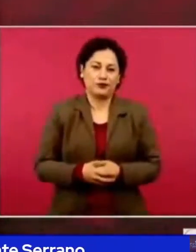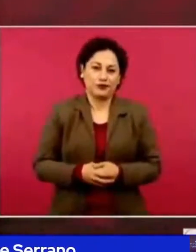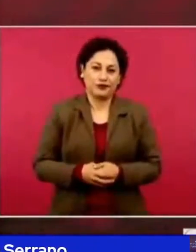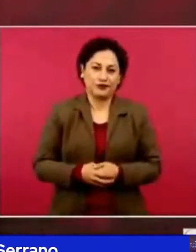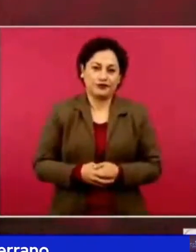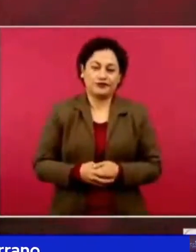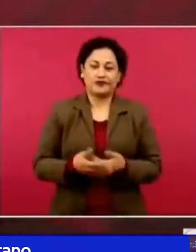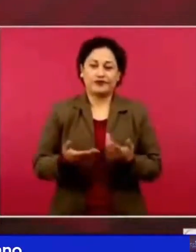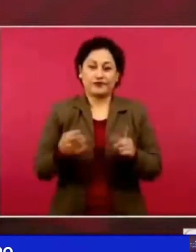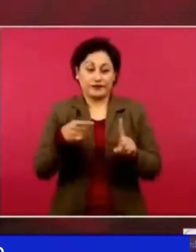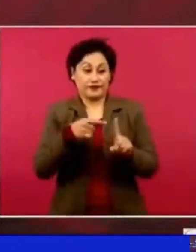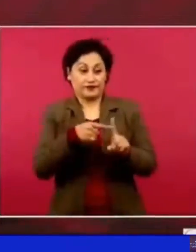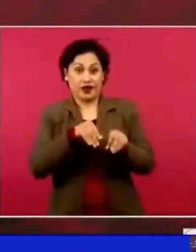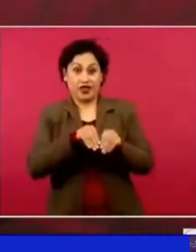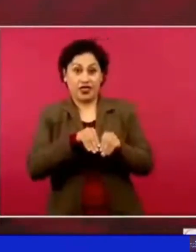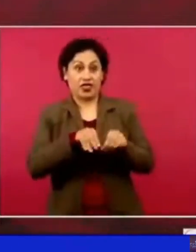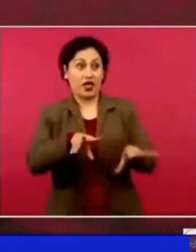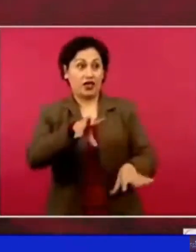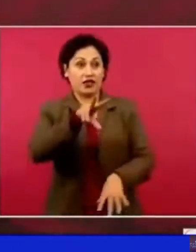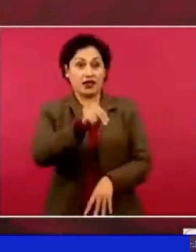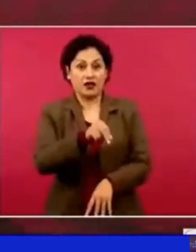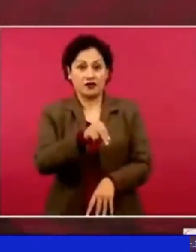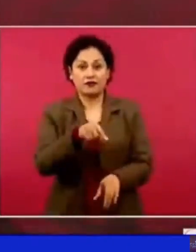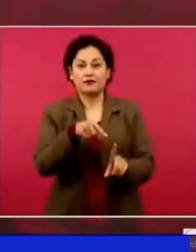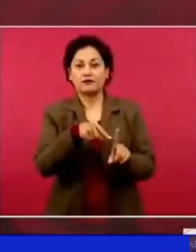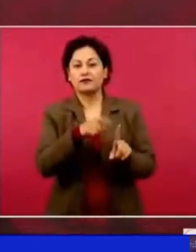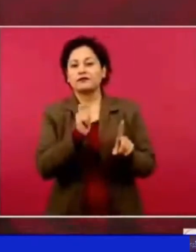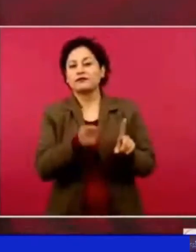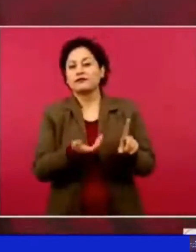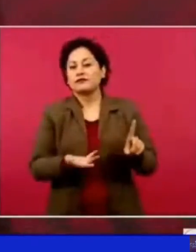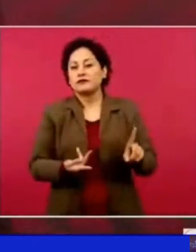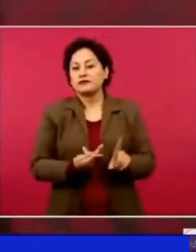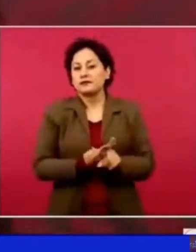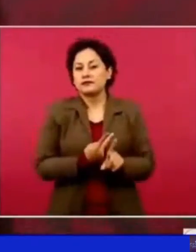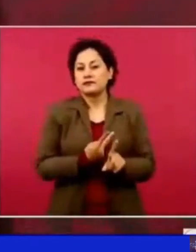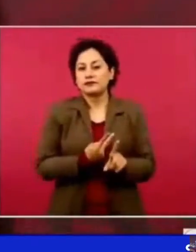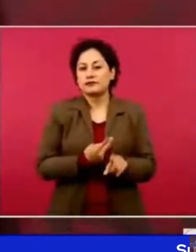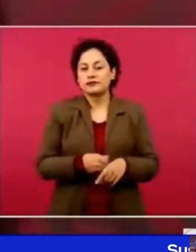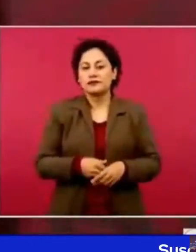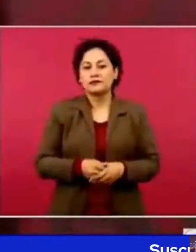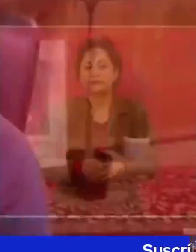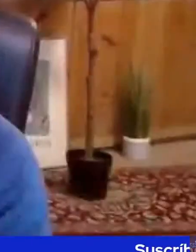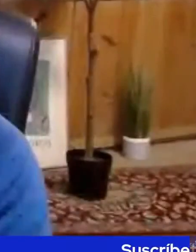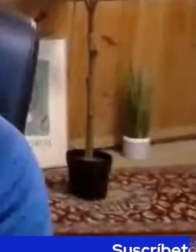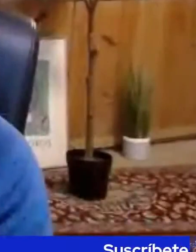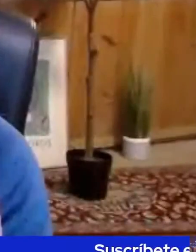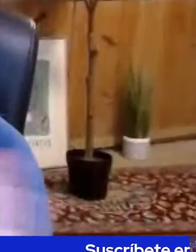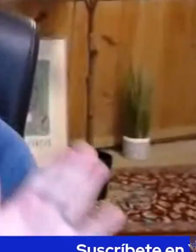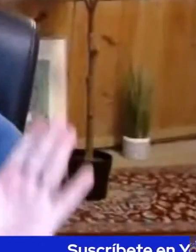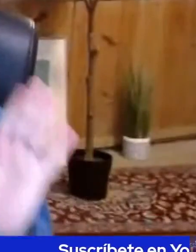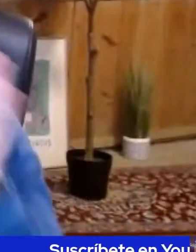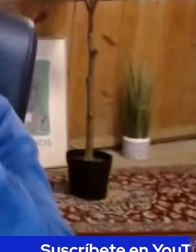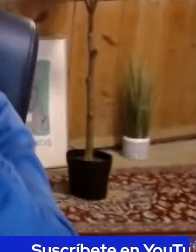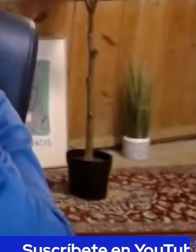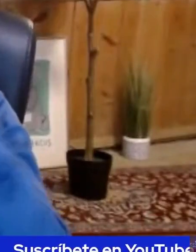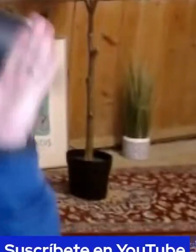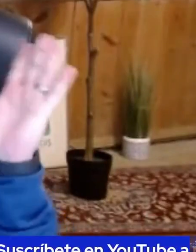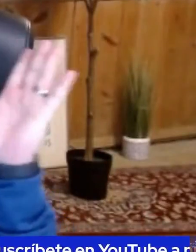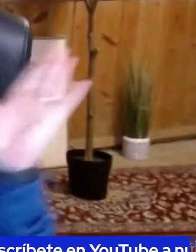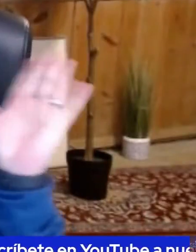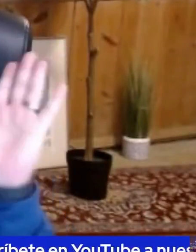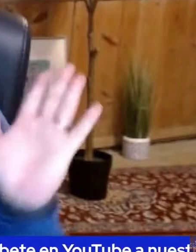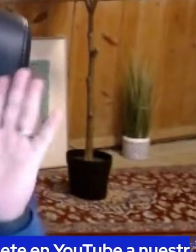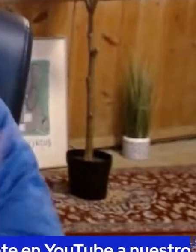¿Cómo queda? Como un pendejo queda, mi querido presidente. Así quedó López Dóriga, como un pendejo. Así